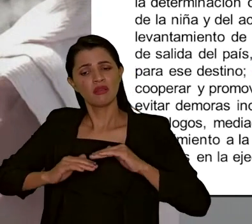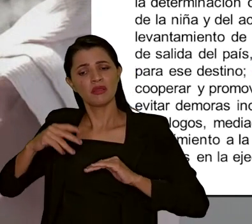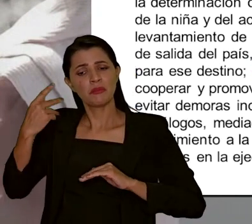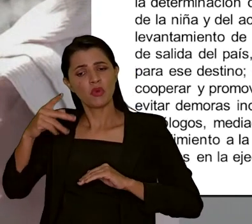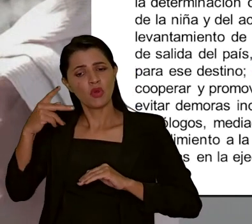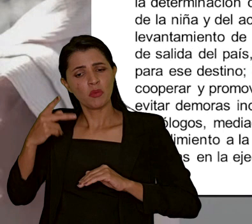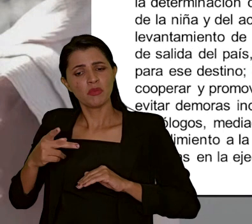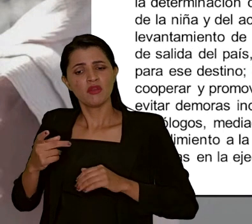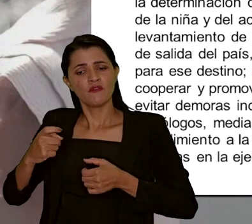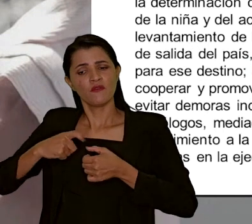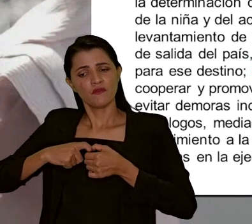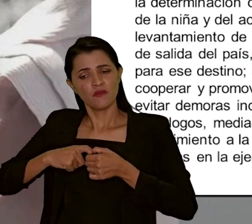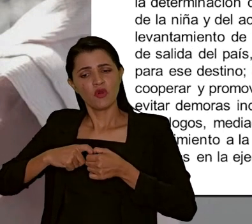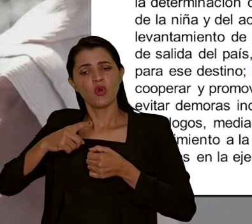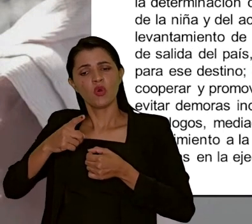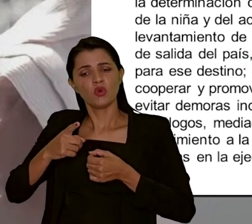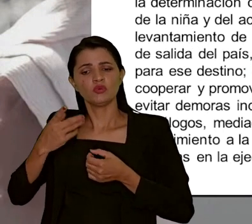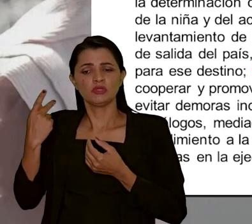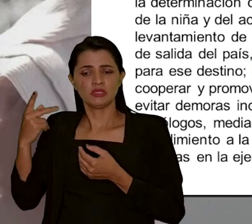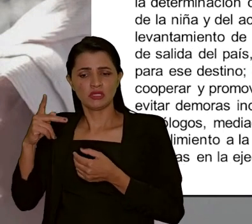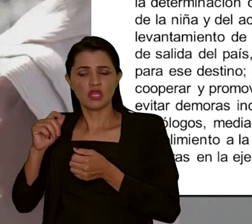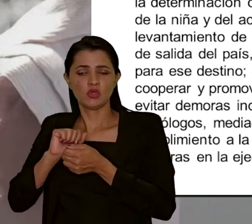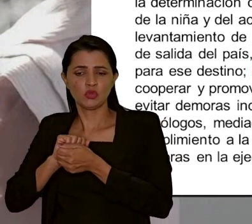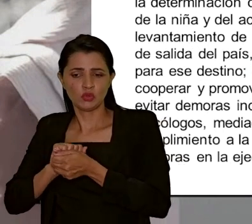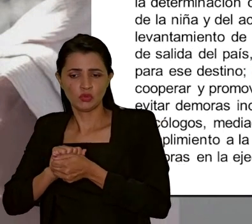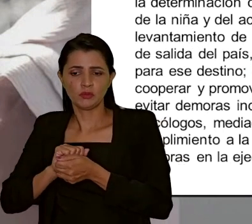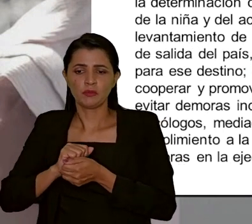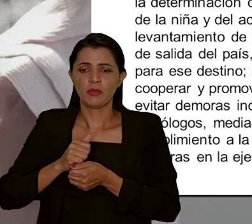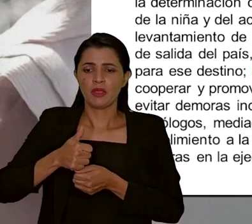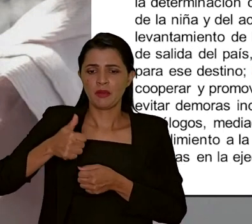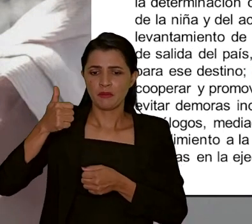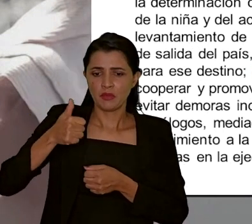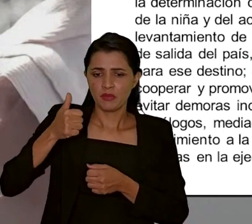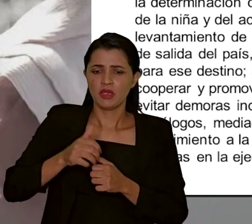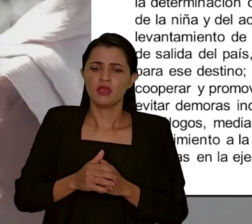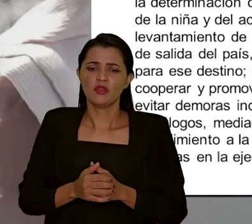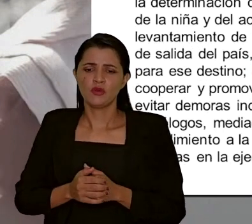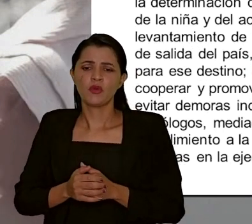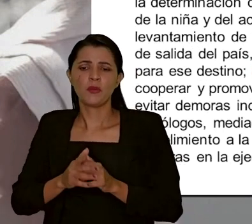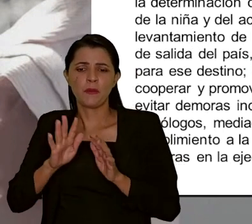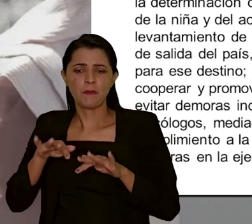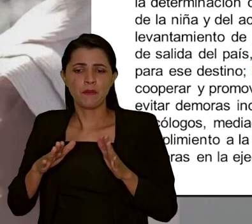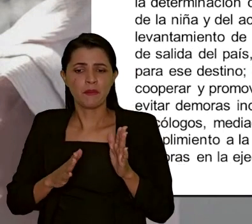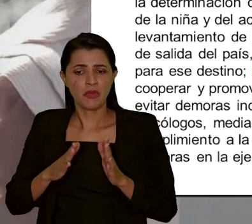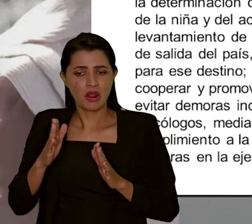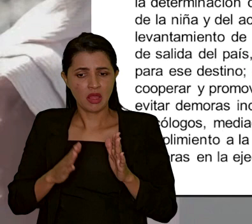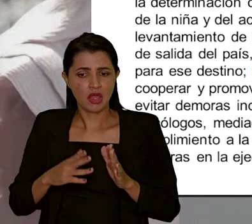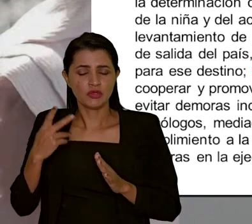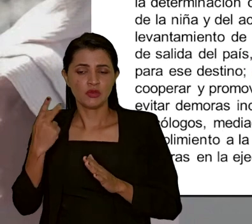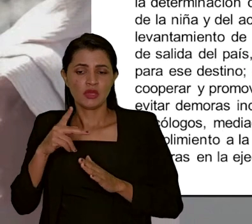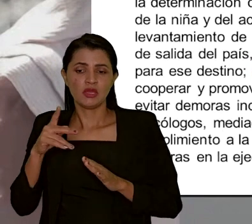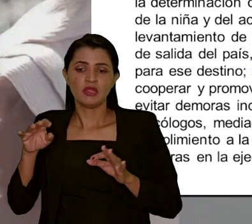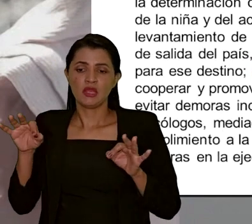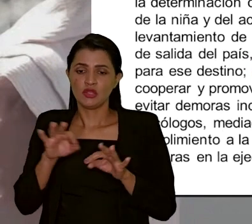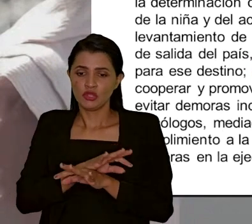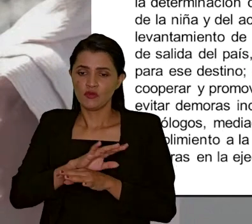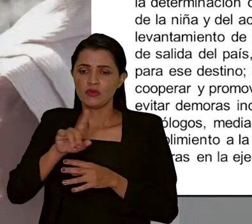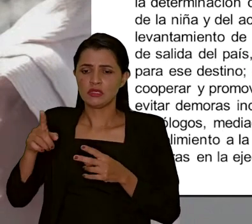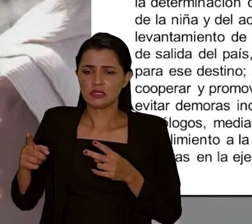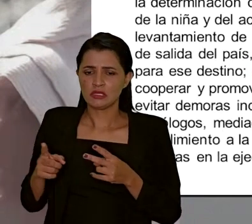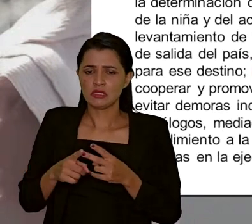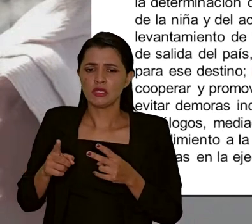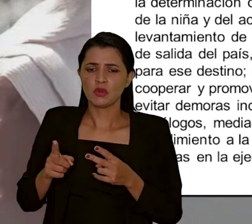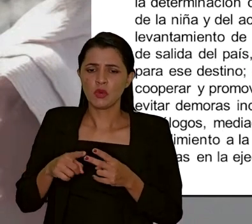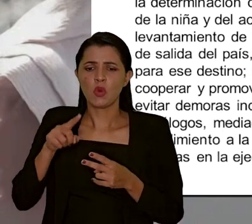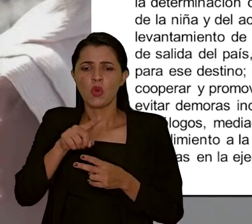cuarta, ejecución. Primero dice, la fecha y el plazo en que se hará efectiva la restitución. Segundo, la indicación de la persona